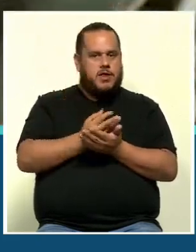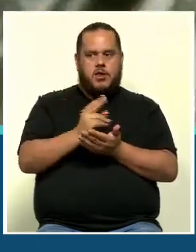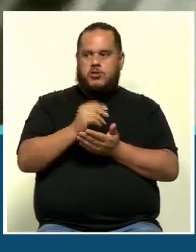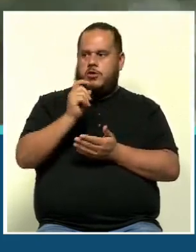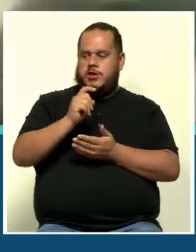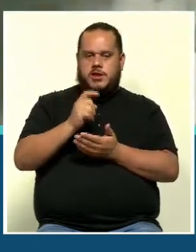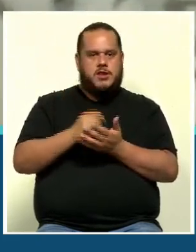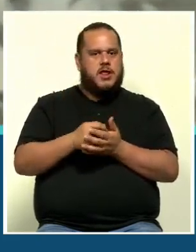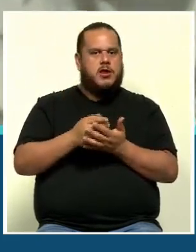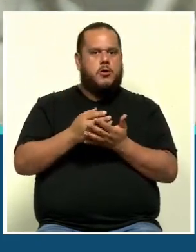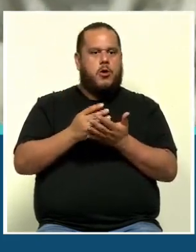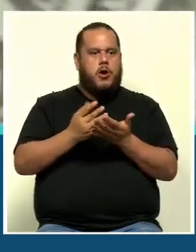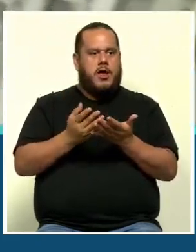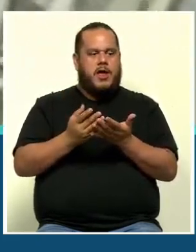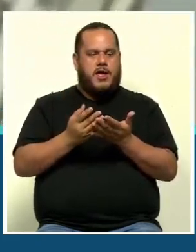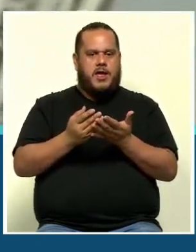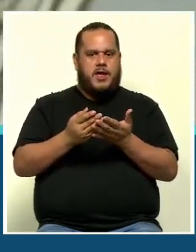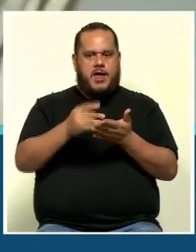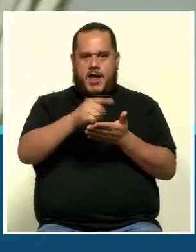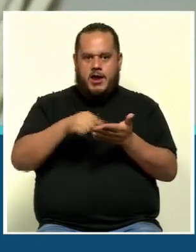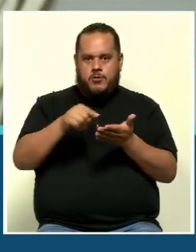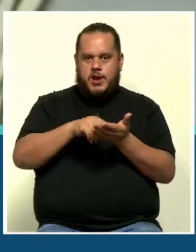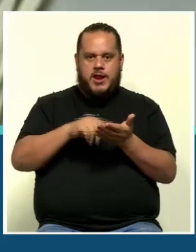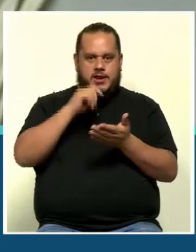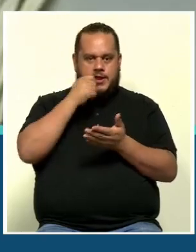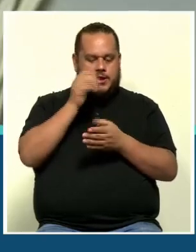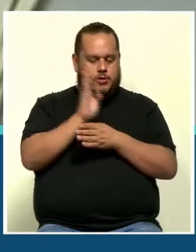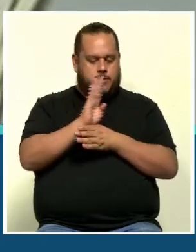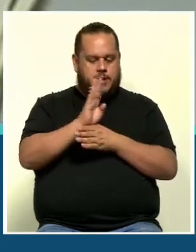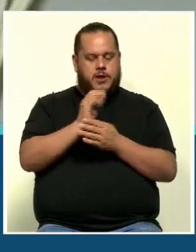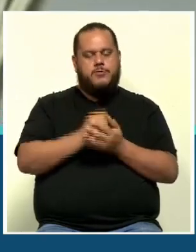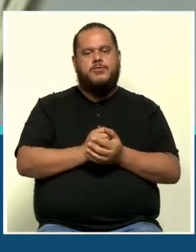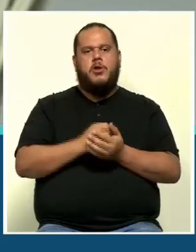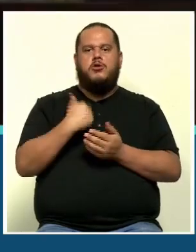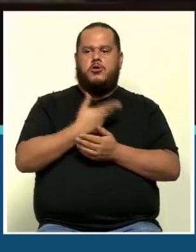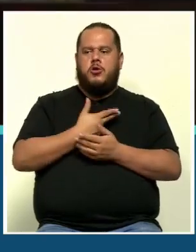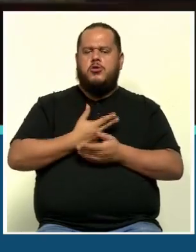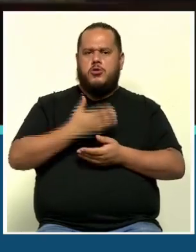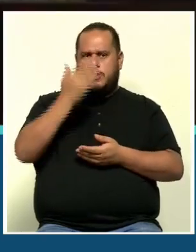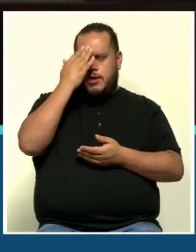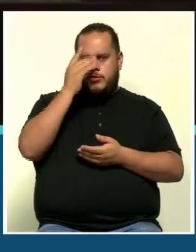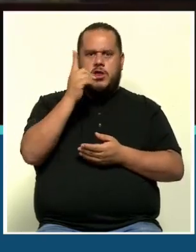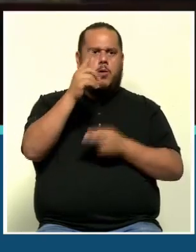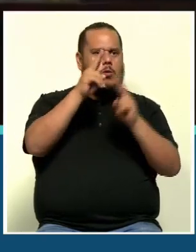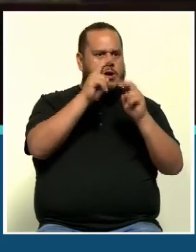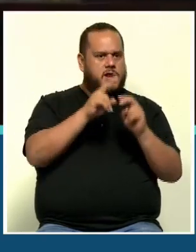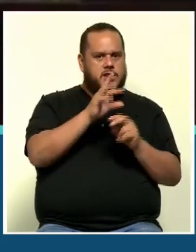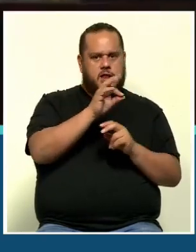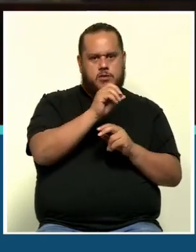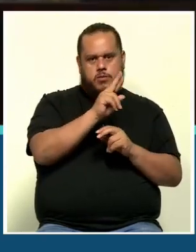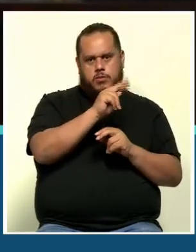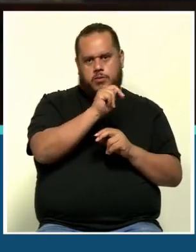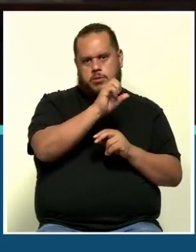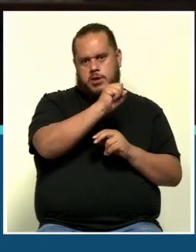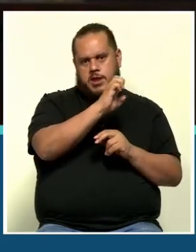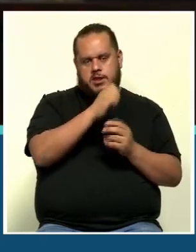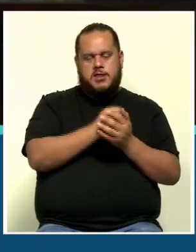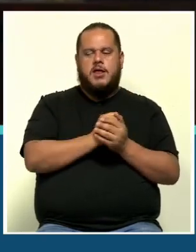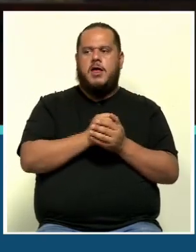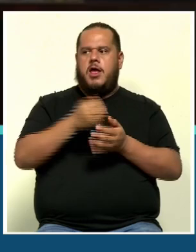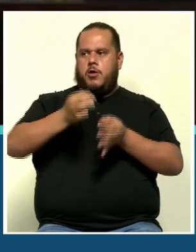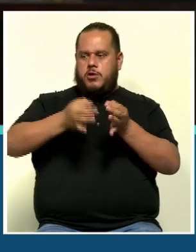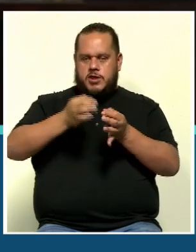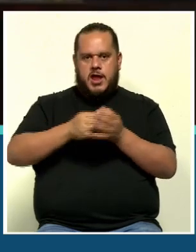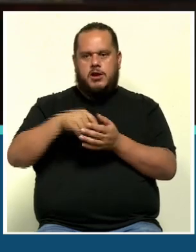levantar el secreto bancario. Nosotros estamos convencidos de que en un análisis forense, judicial, con los peritos